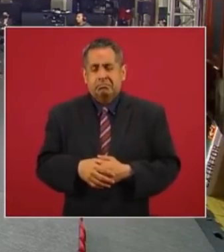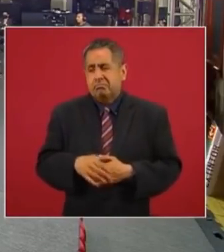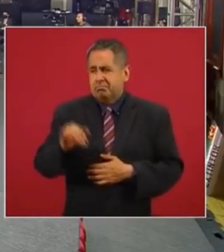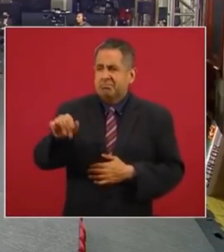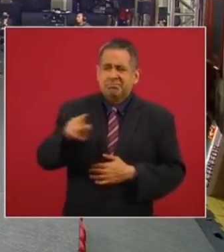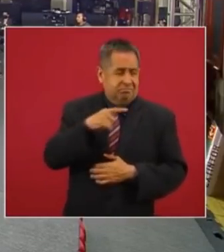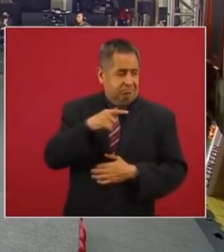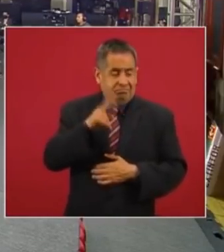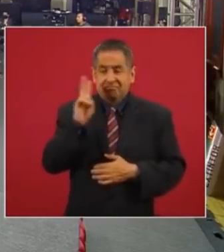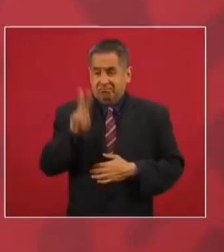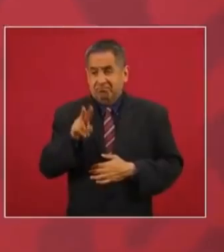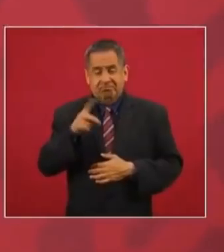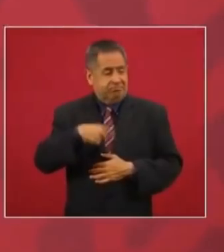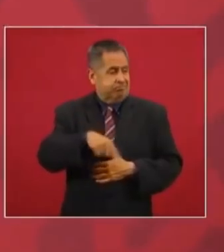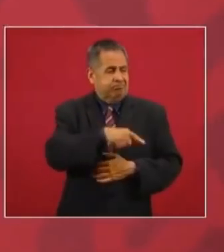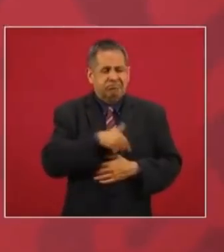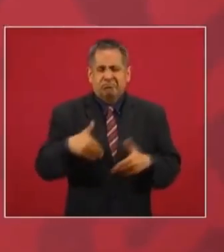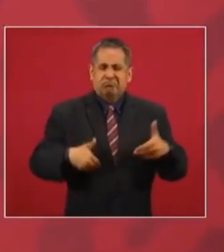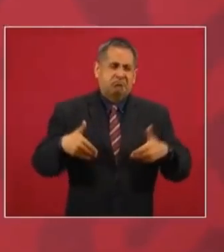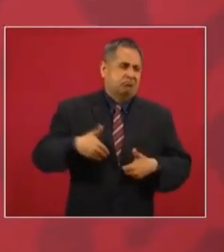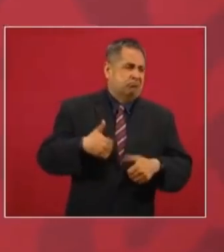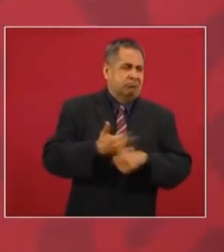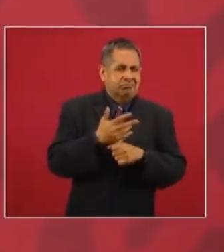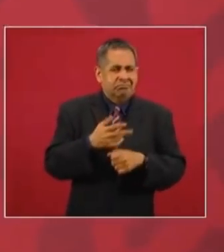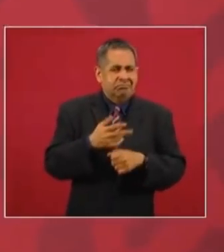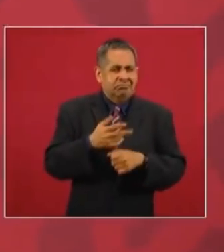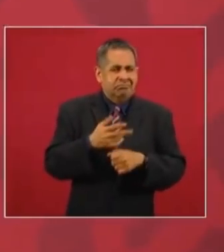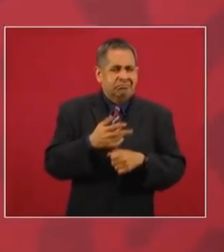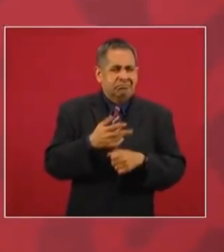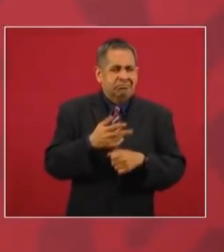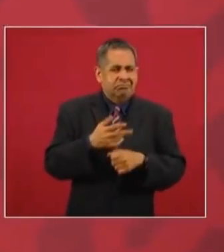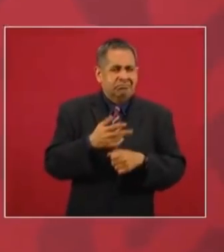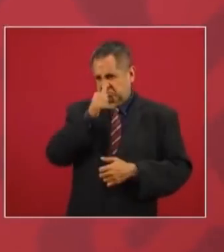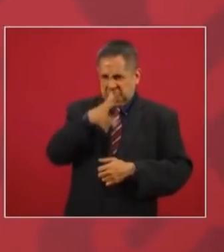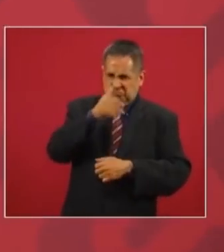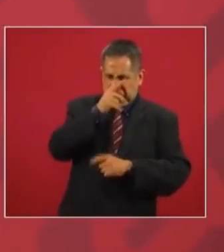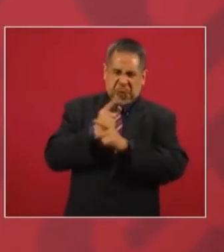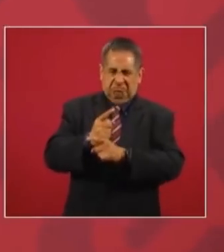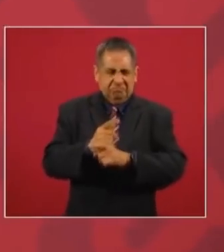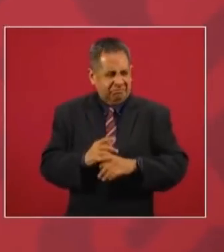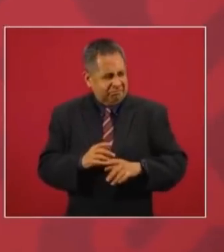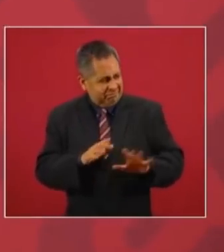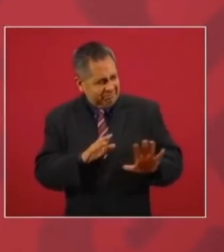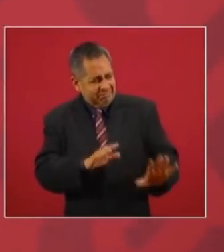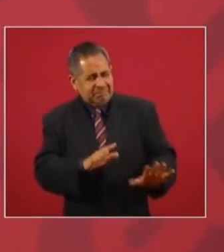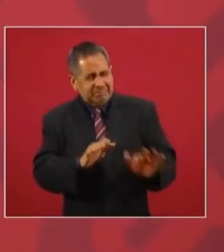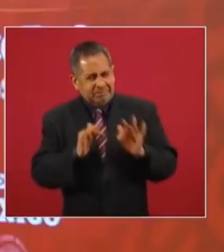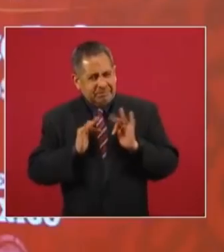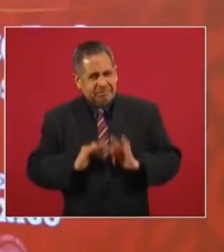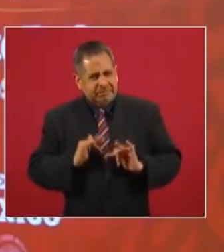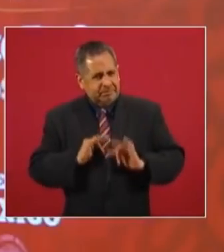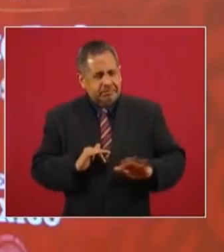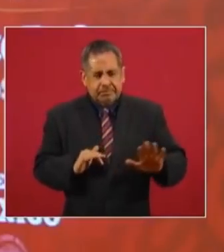molestos, pero no deberían de actuar de esa manera, de ser tranquilos.